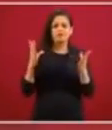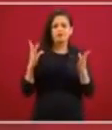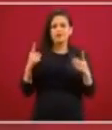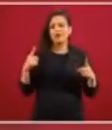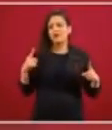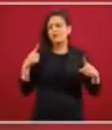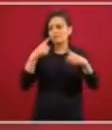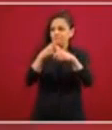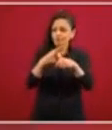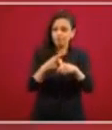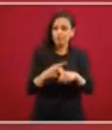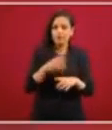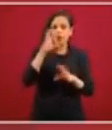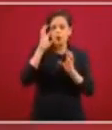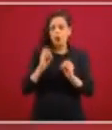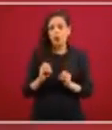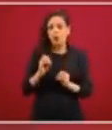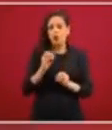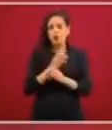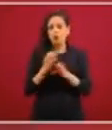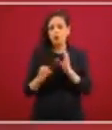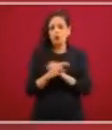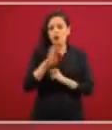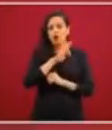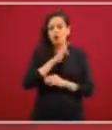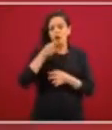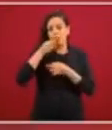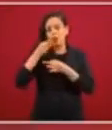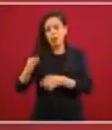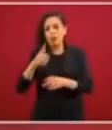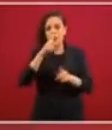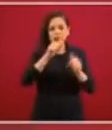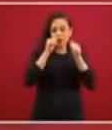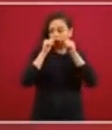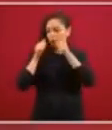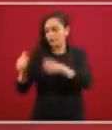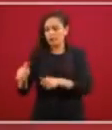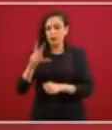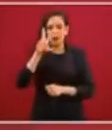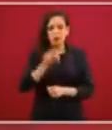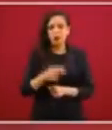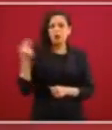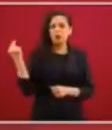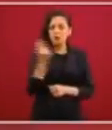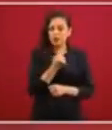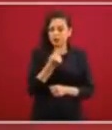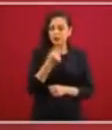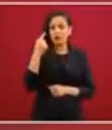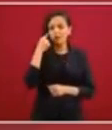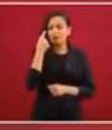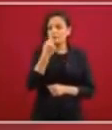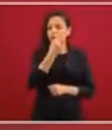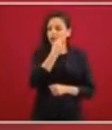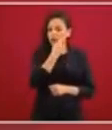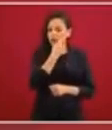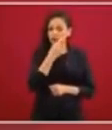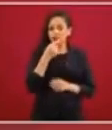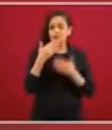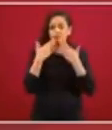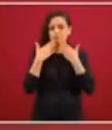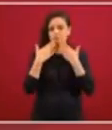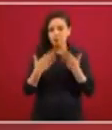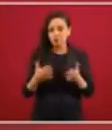distractor de lo importante, que es cómo actuar con una visión de Estado, que esto